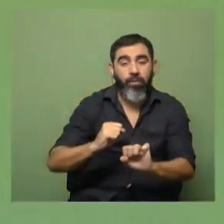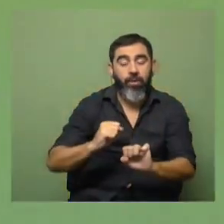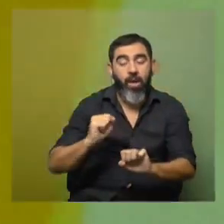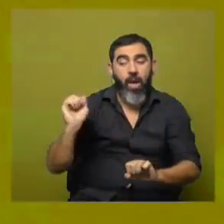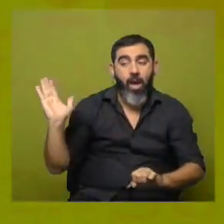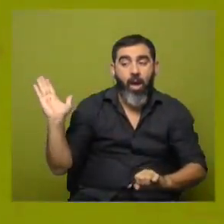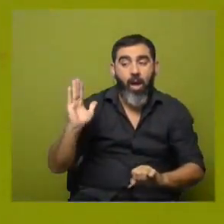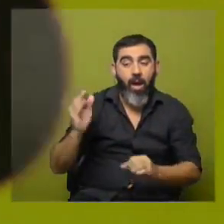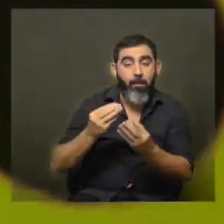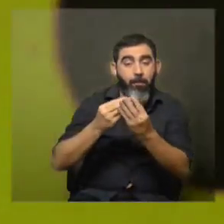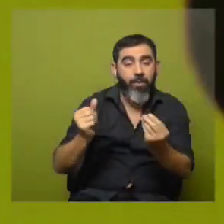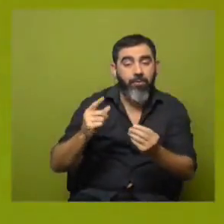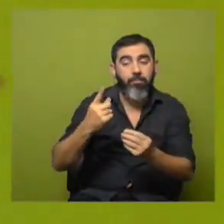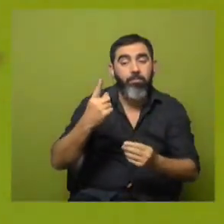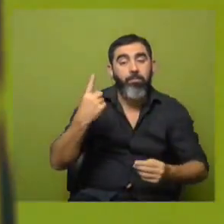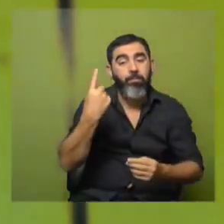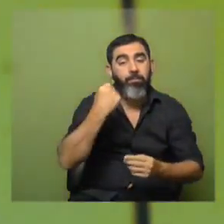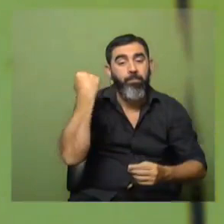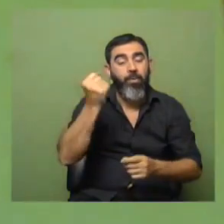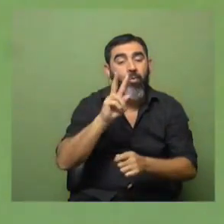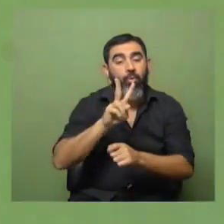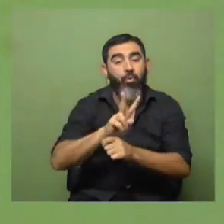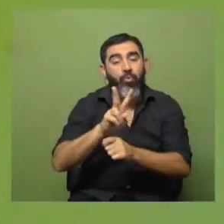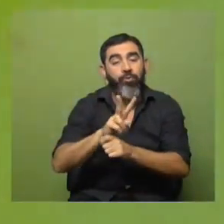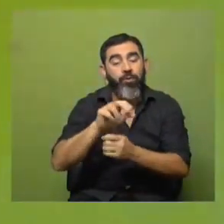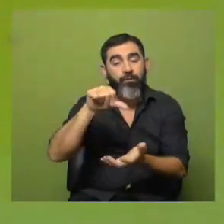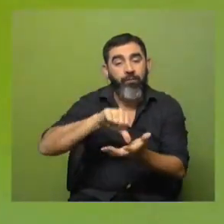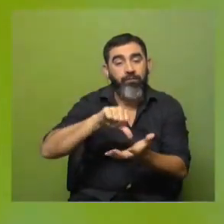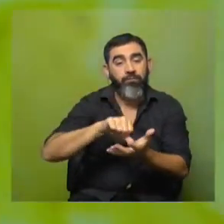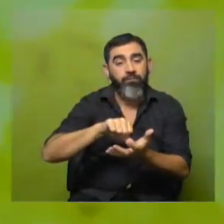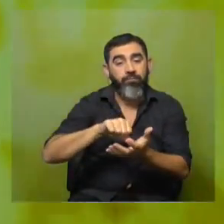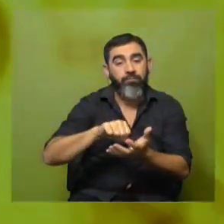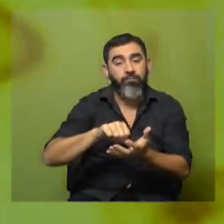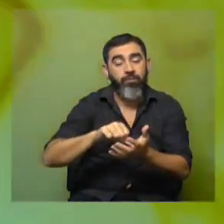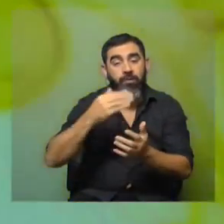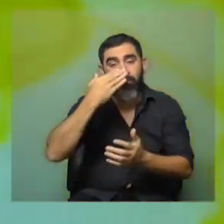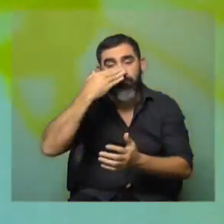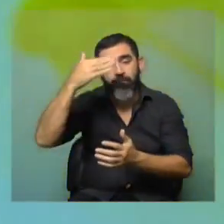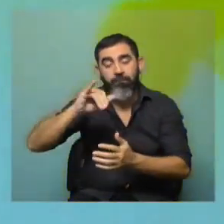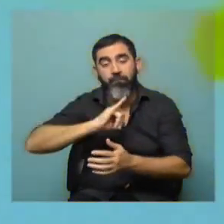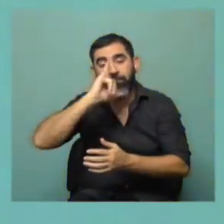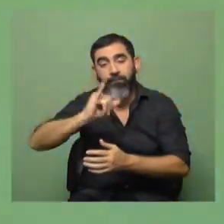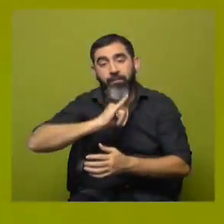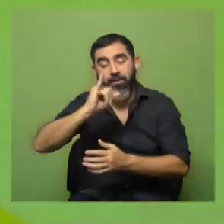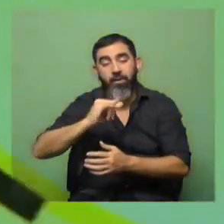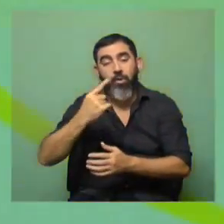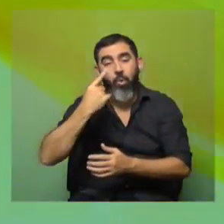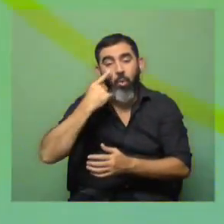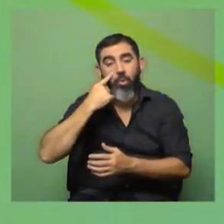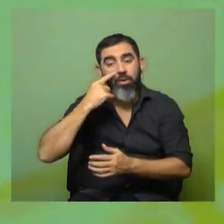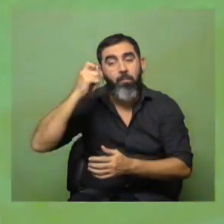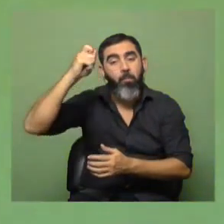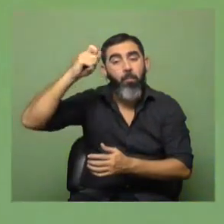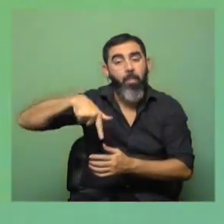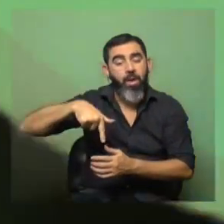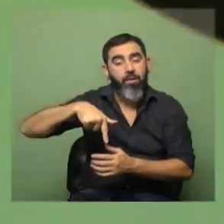amenazadas y prioritarias para la conservación en el país. En el tramo final del informe vamos a conocer la estrategia